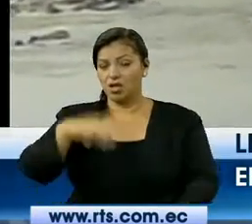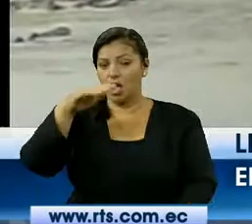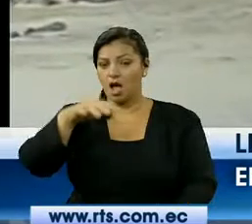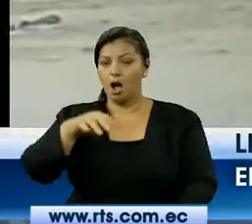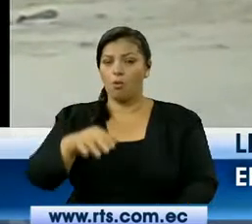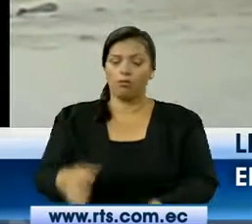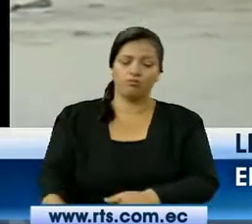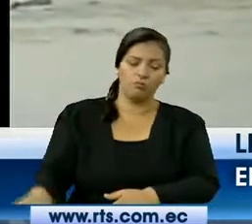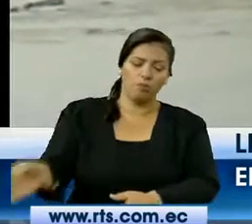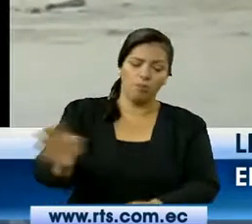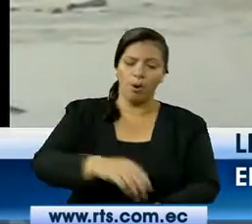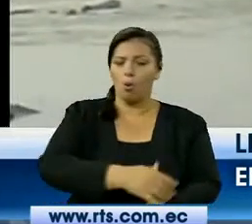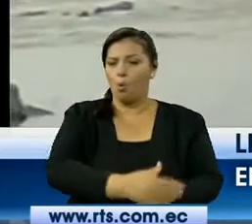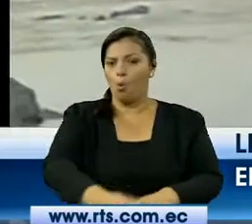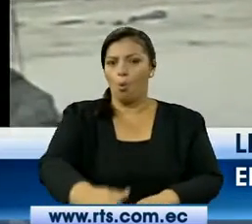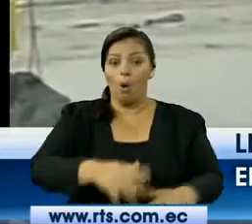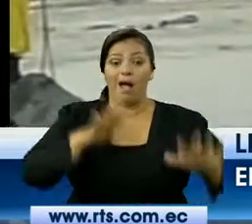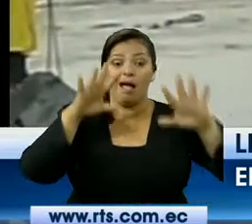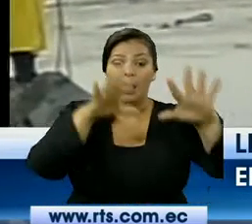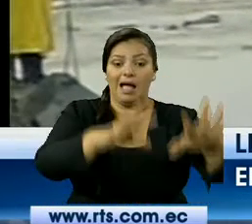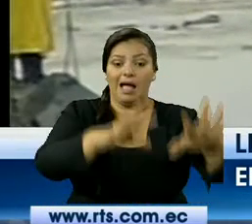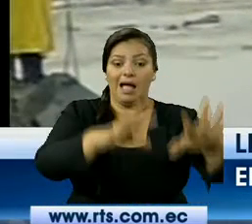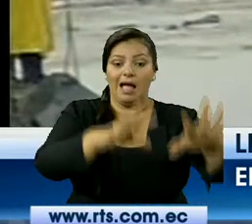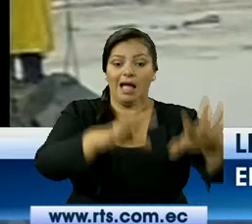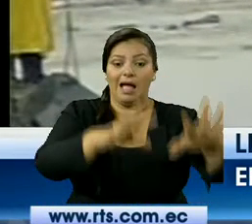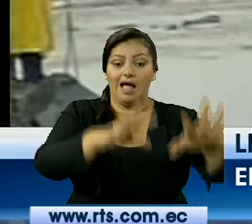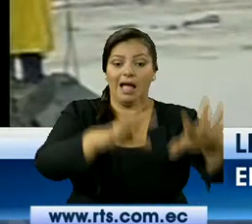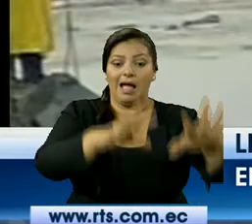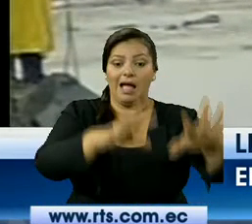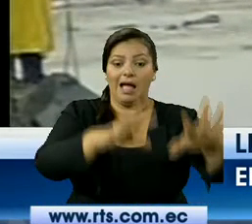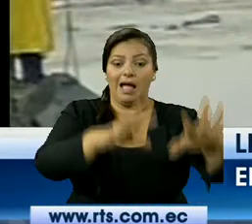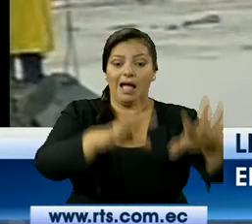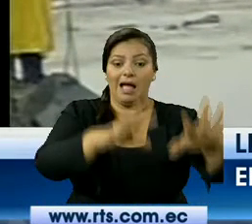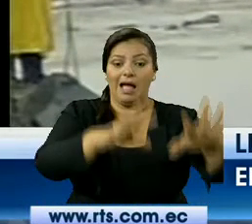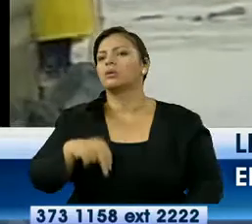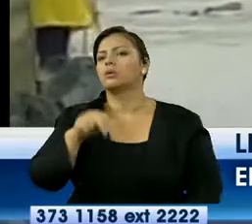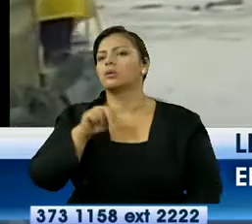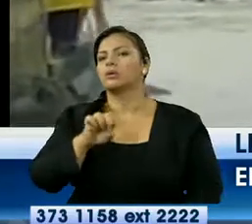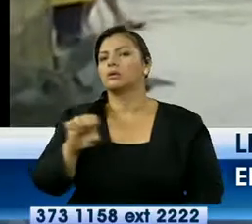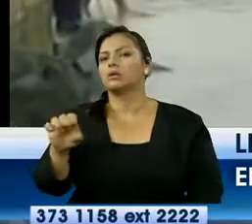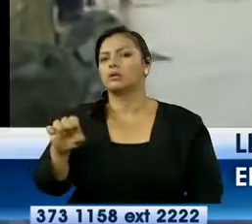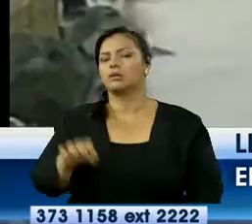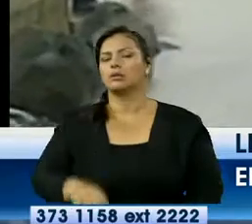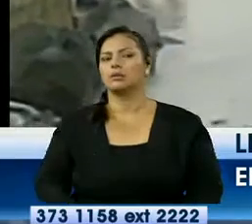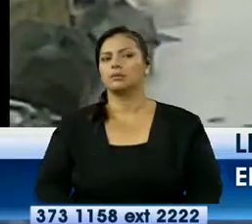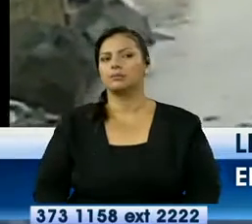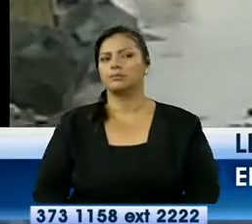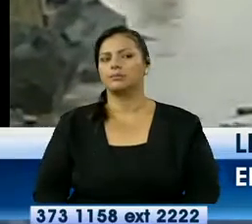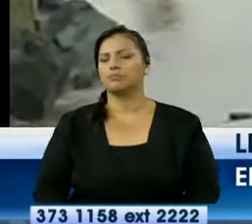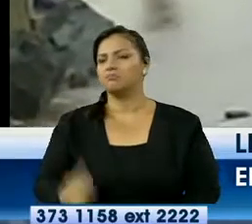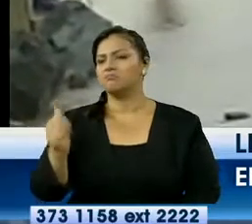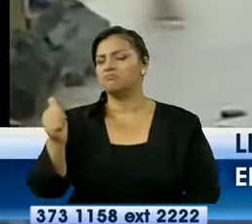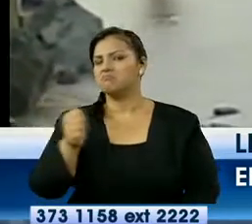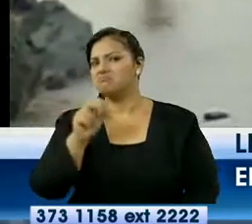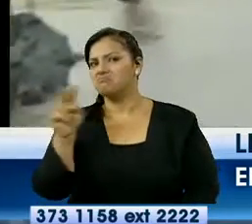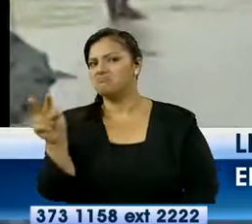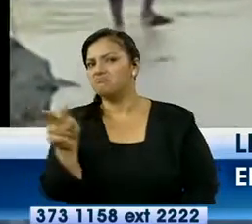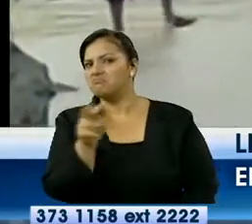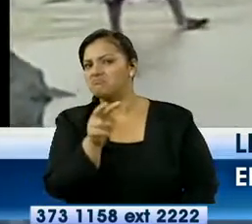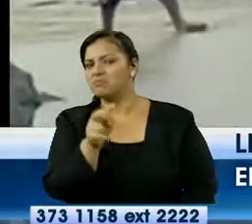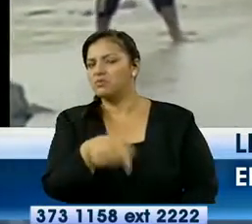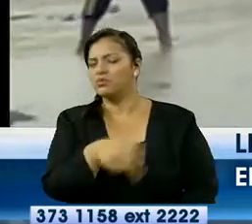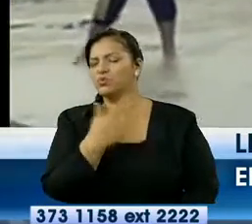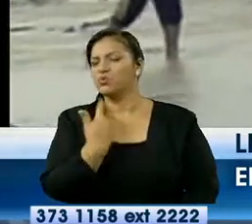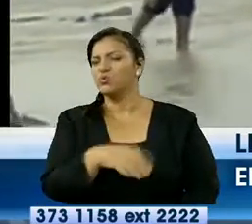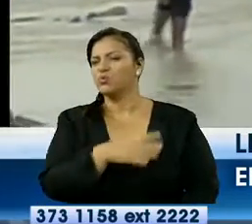mostrando en vivo y en directo desde el noroeste de la ciudad de Guayaquil para que ustedes aprecien, ustedes vean. ¿Cómo está la